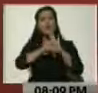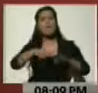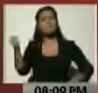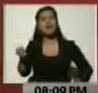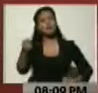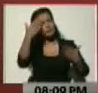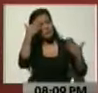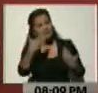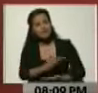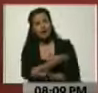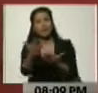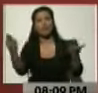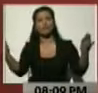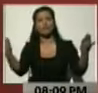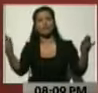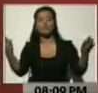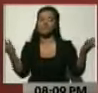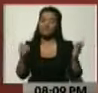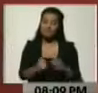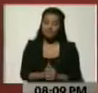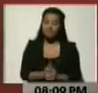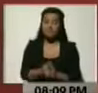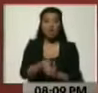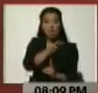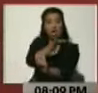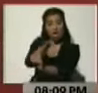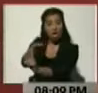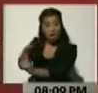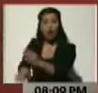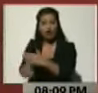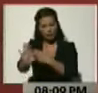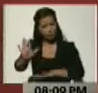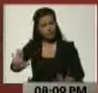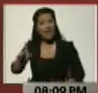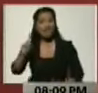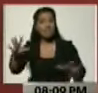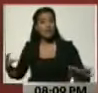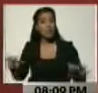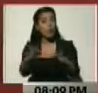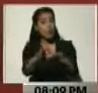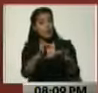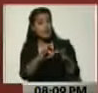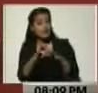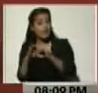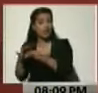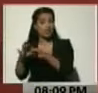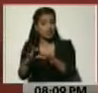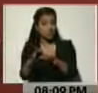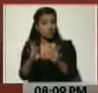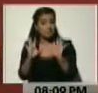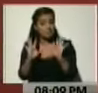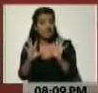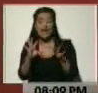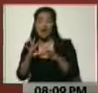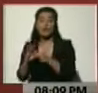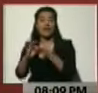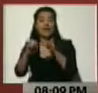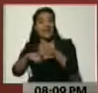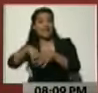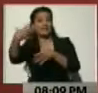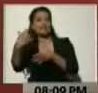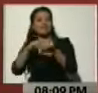van a seguir y eso requiere unidad, unidad a lo externo, digo a lo externo